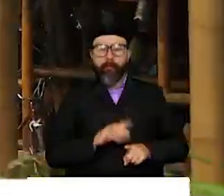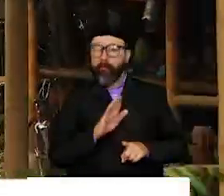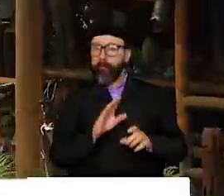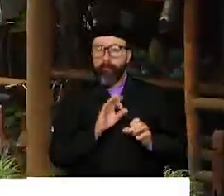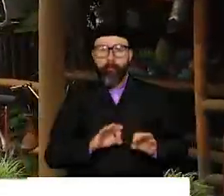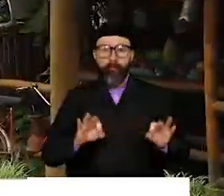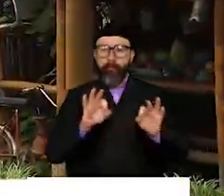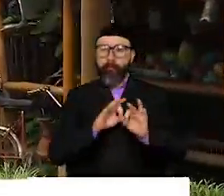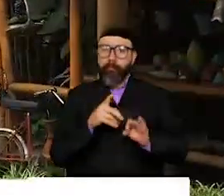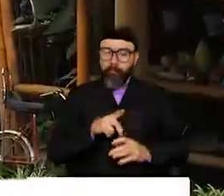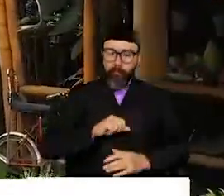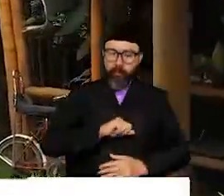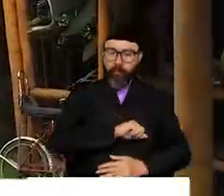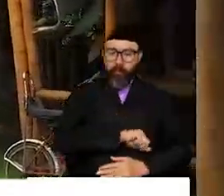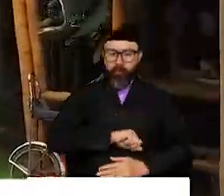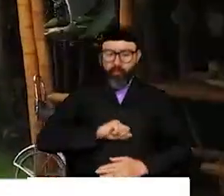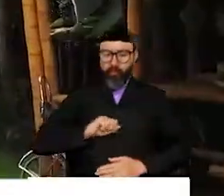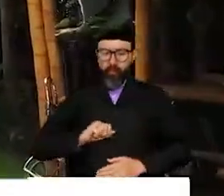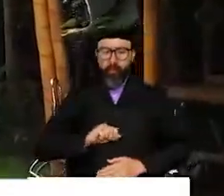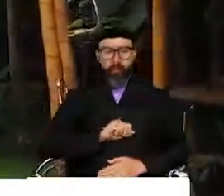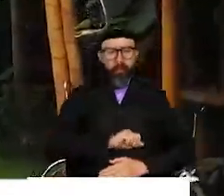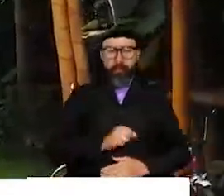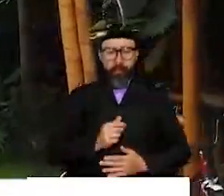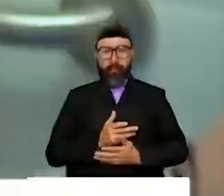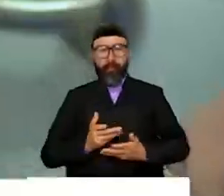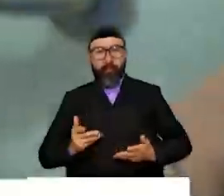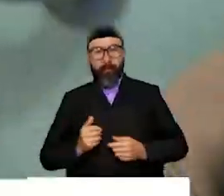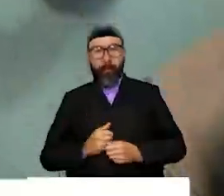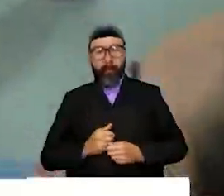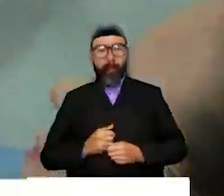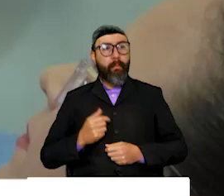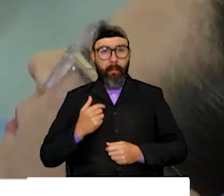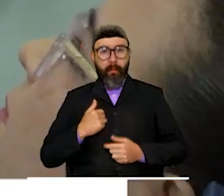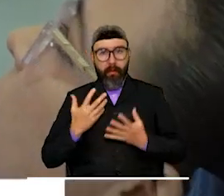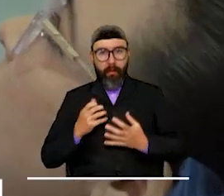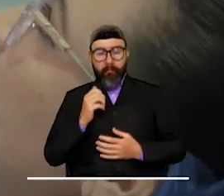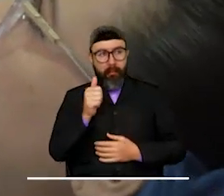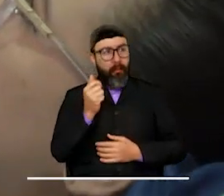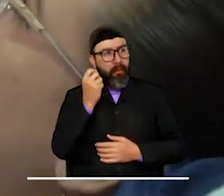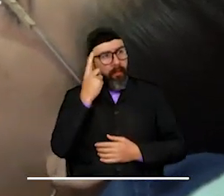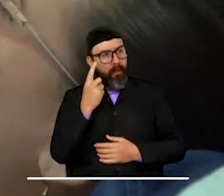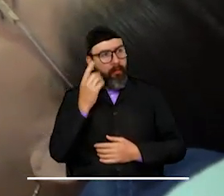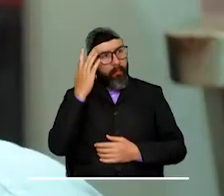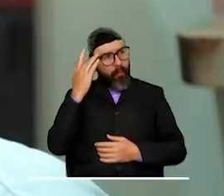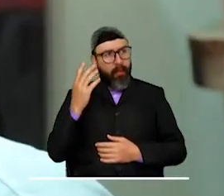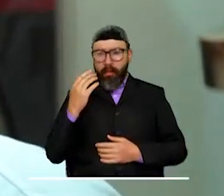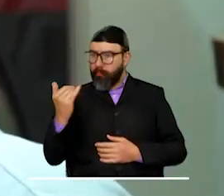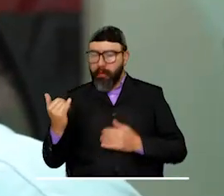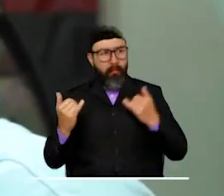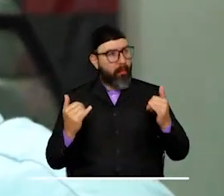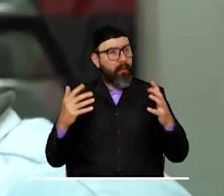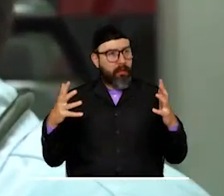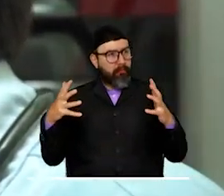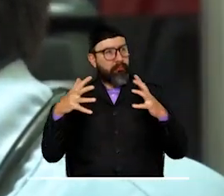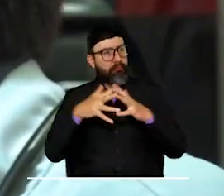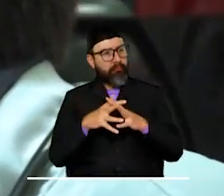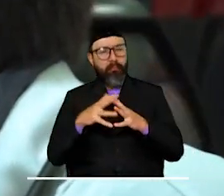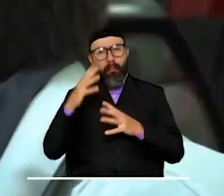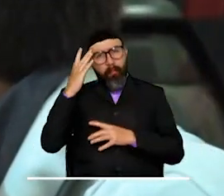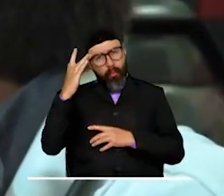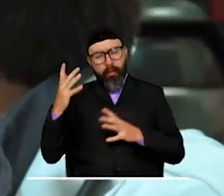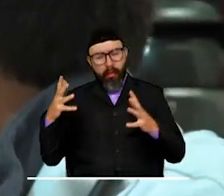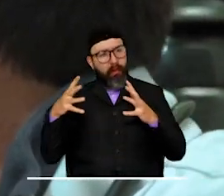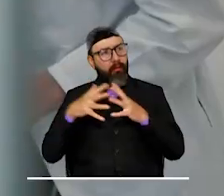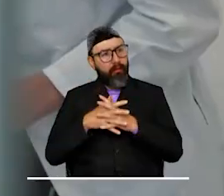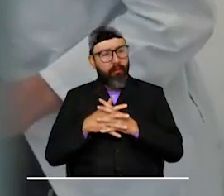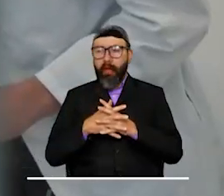ecográficos, y quiero que entiendan por qué uno va de la mano con la otra, porque ustedes dirán, no, pues ya me hicieron